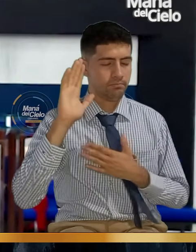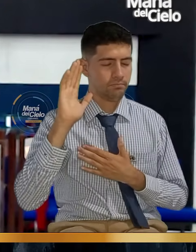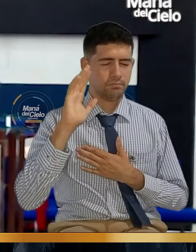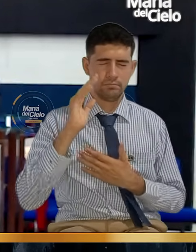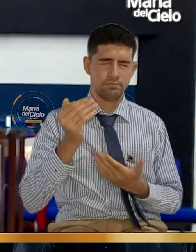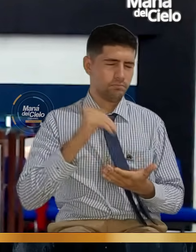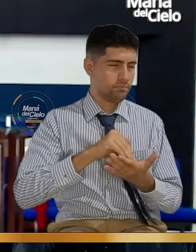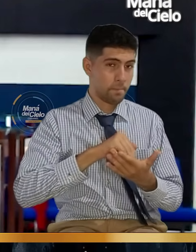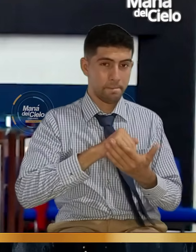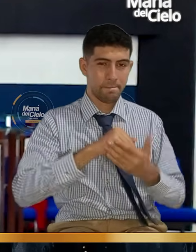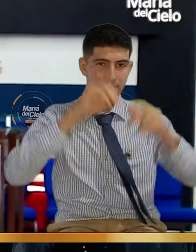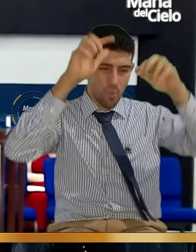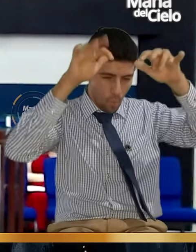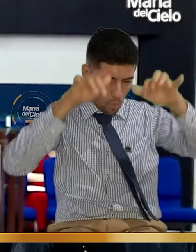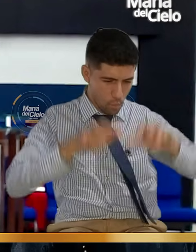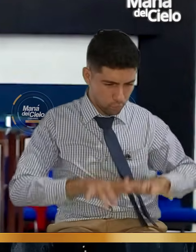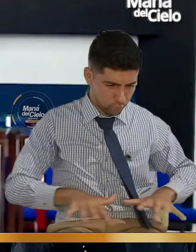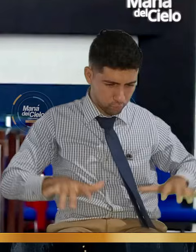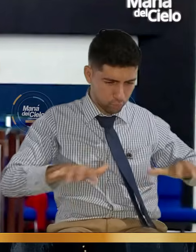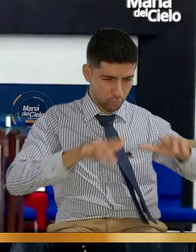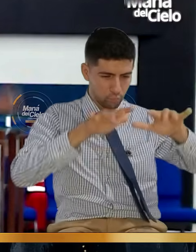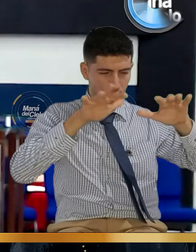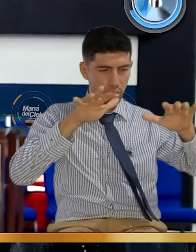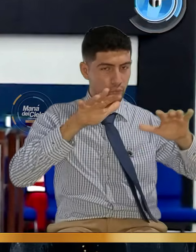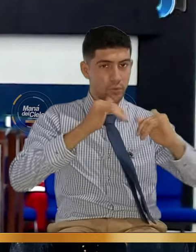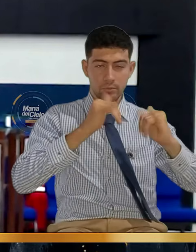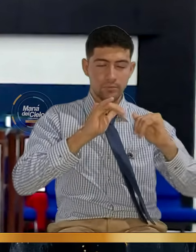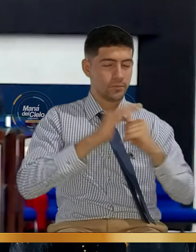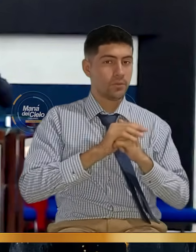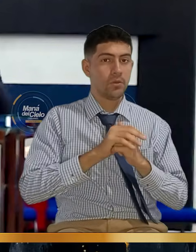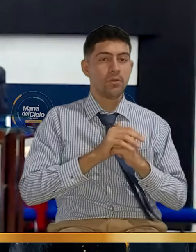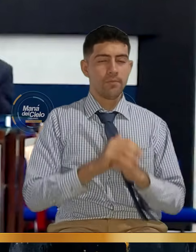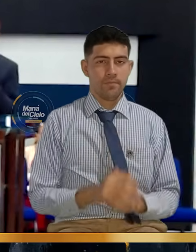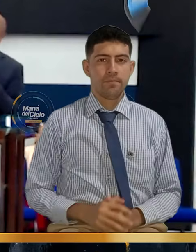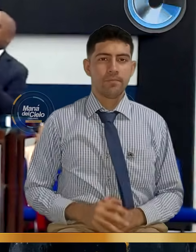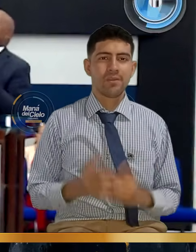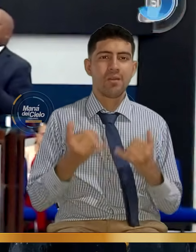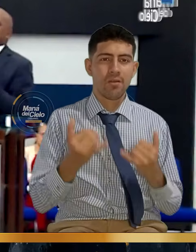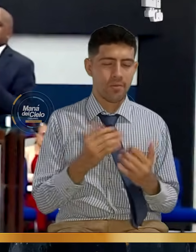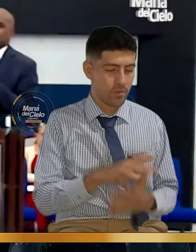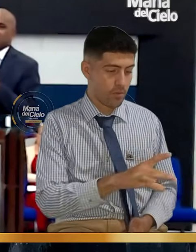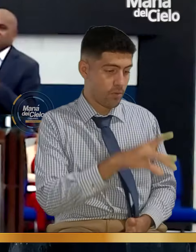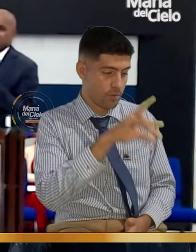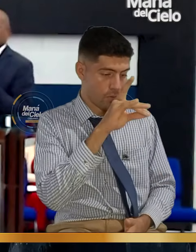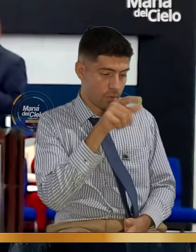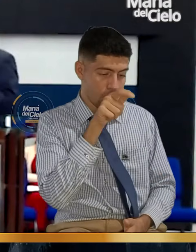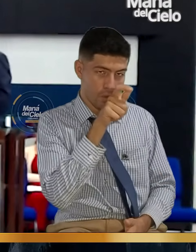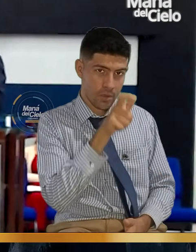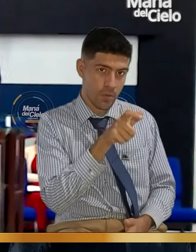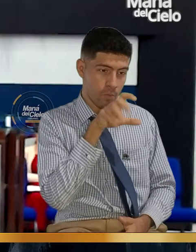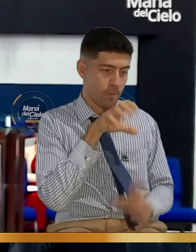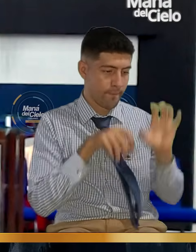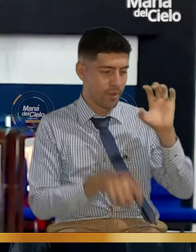Abraham. Quien Dios lo saca de su tienda y le dice: Abraham. Y él se sorprende: ¿quién eres? Y esa